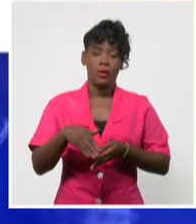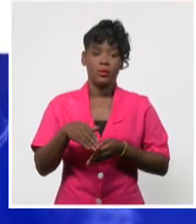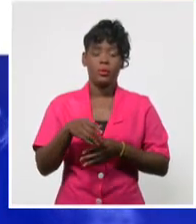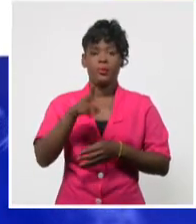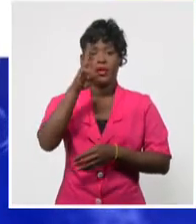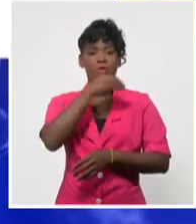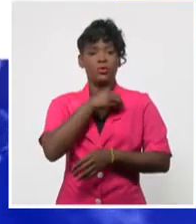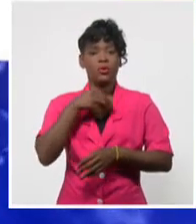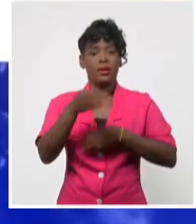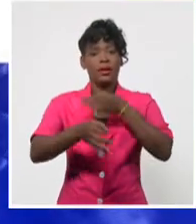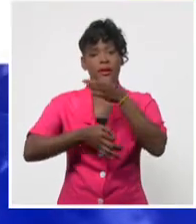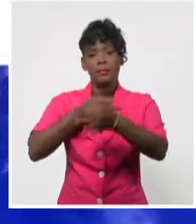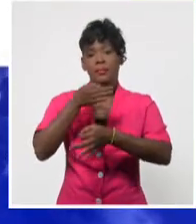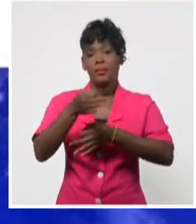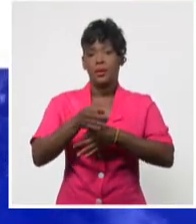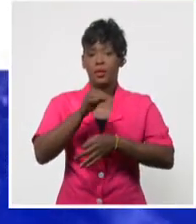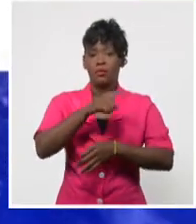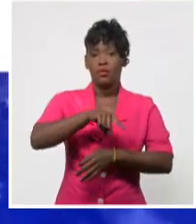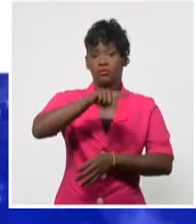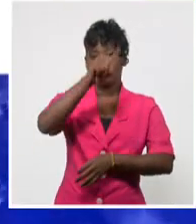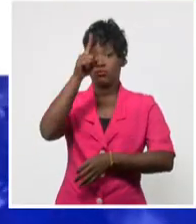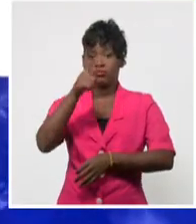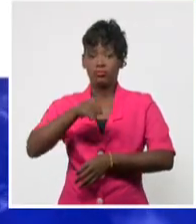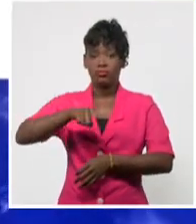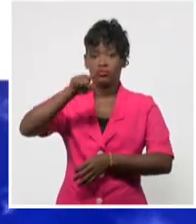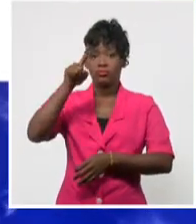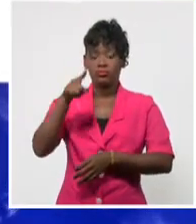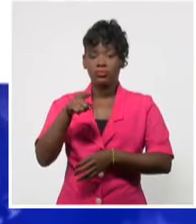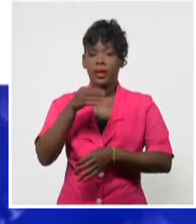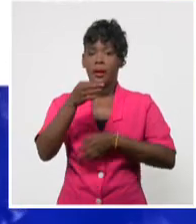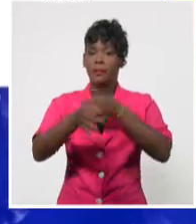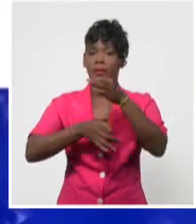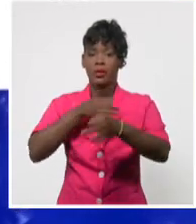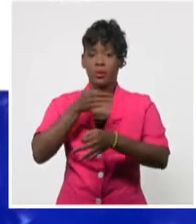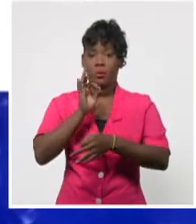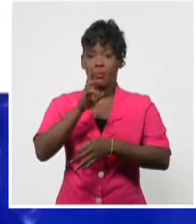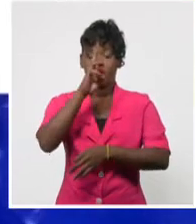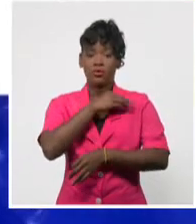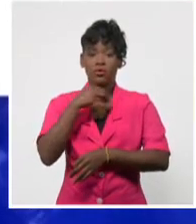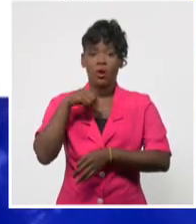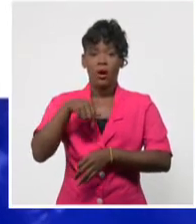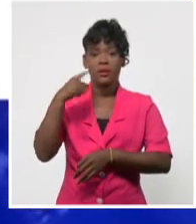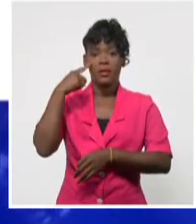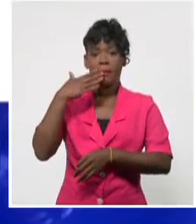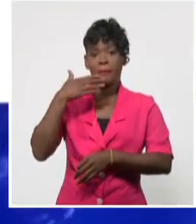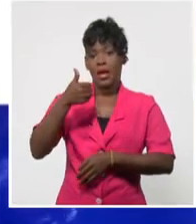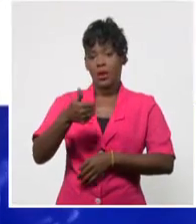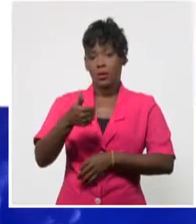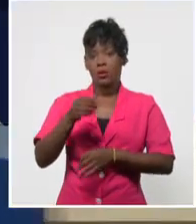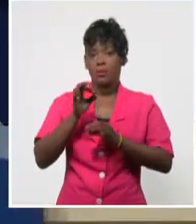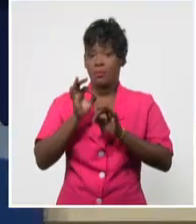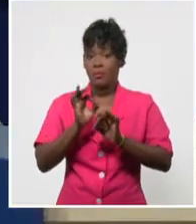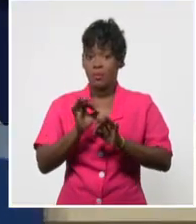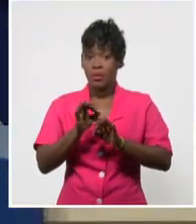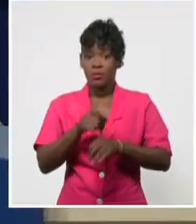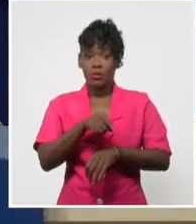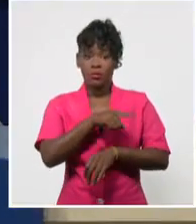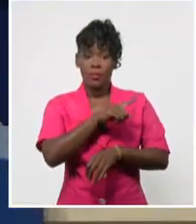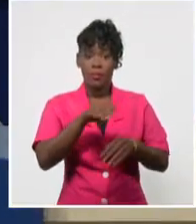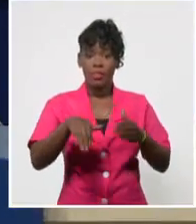Durán precisó que el país transita por el escenario más favorable. Señaló que los casos informados en los últimos días pertenecen a los